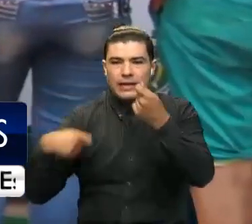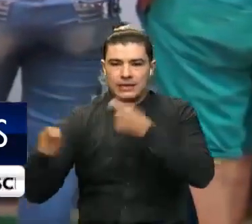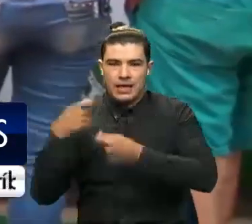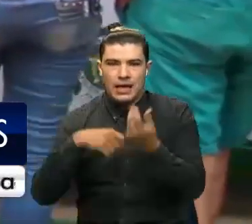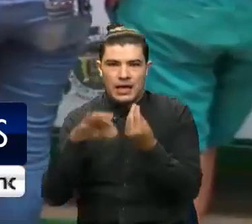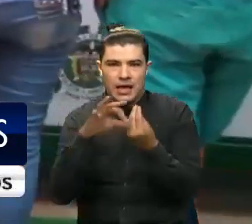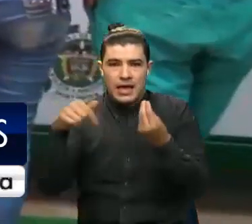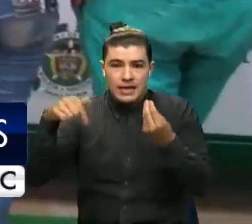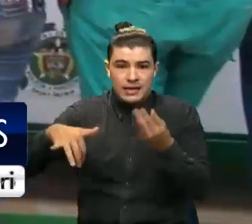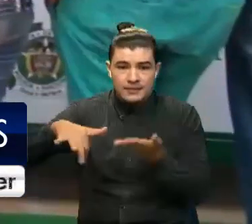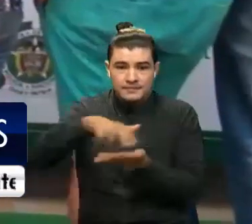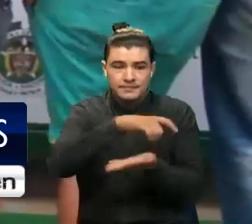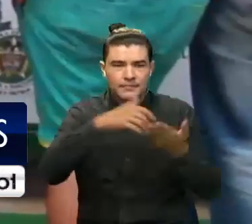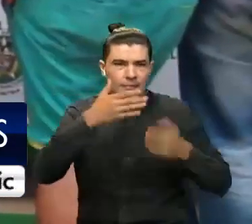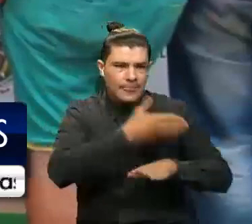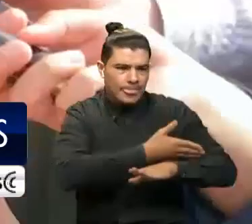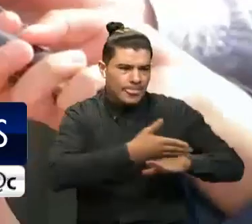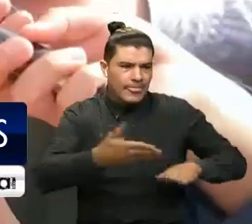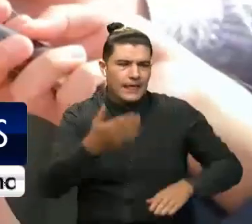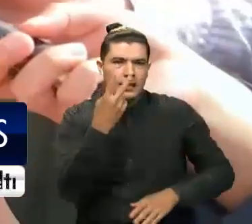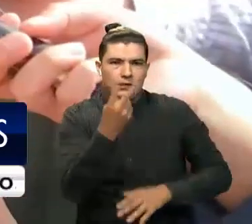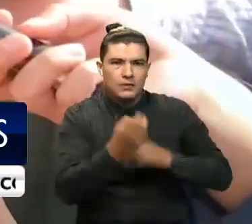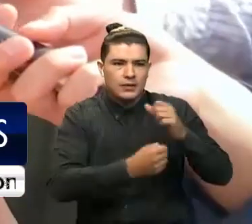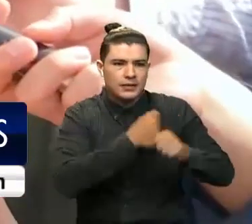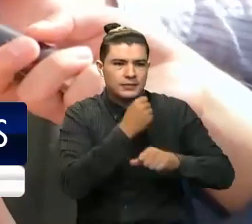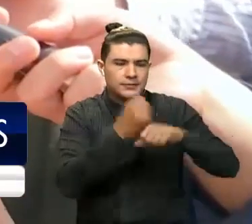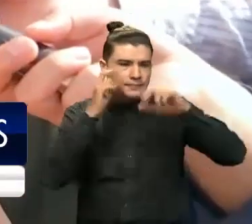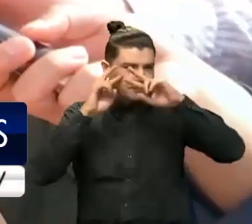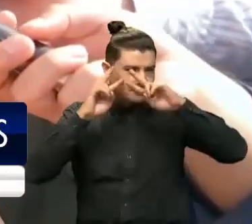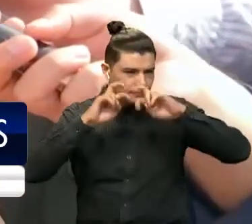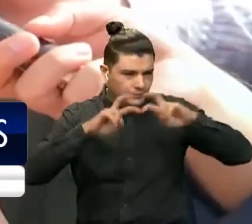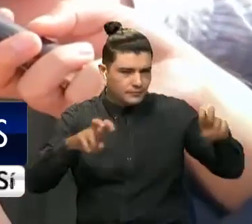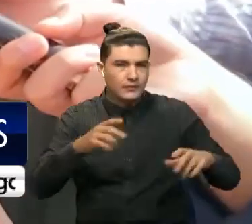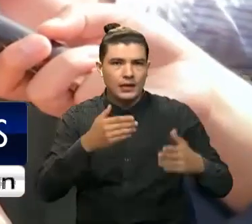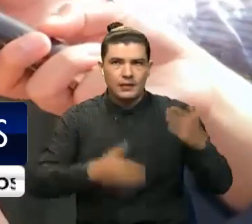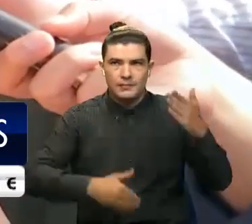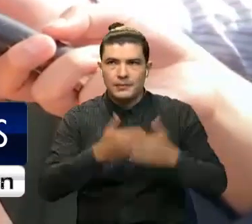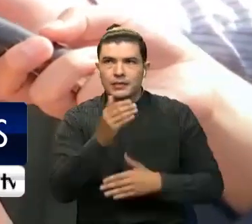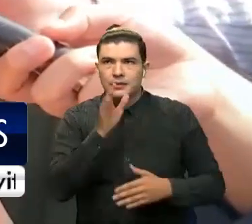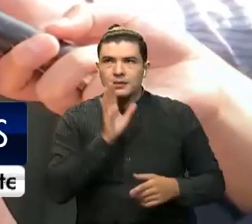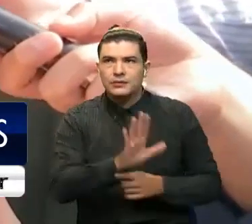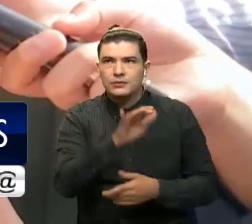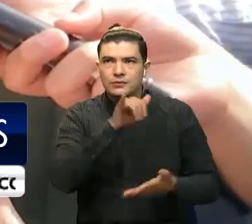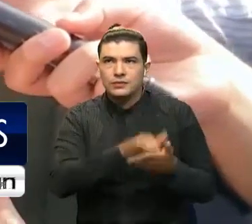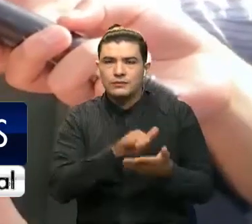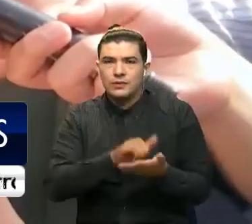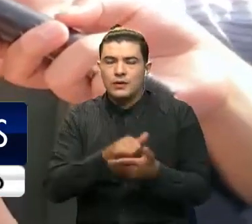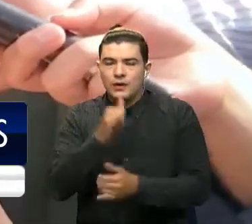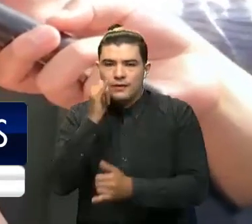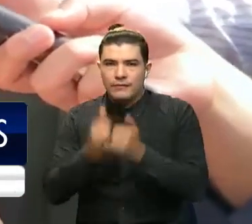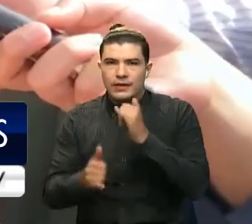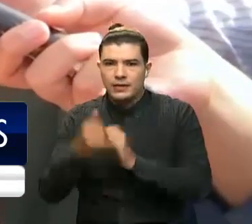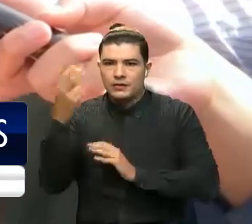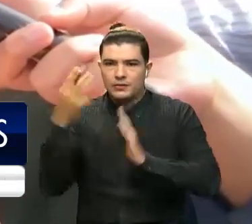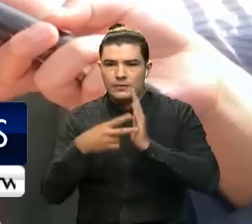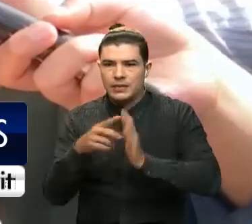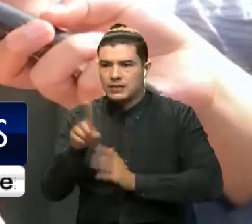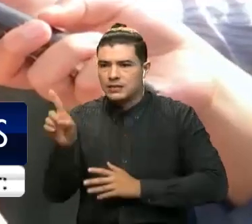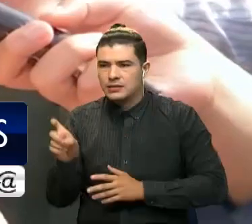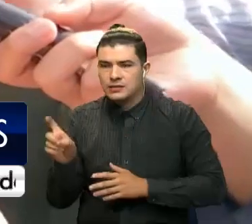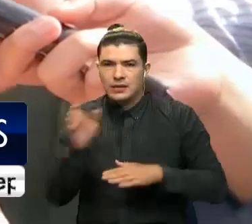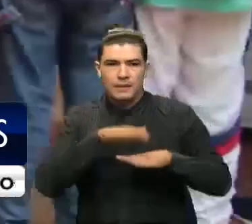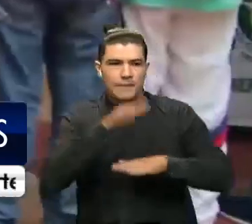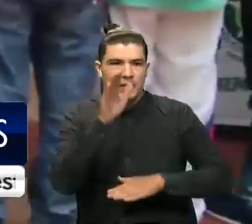después de más de dos años de investigación comenzaron finales de 2016 sobre